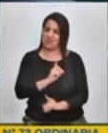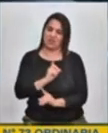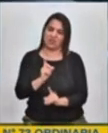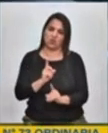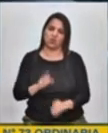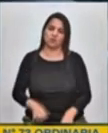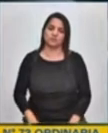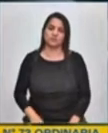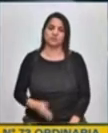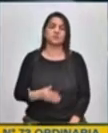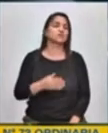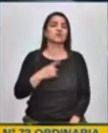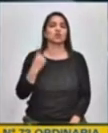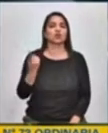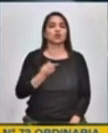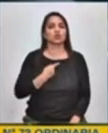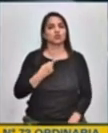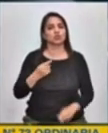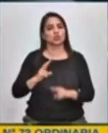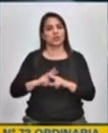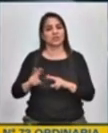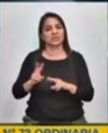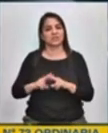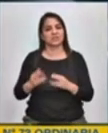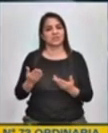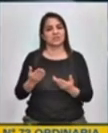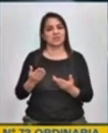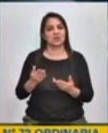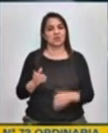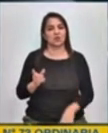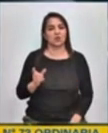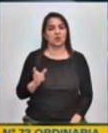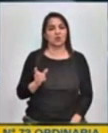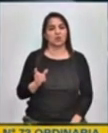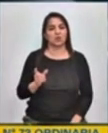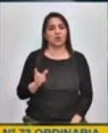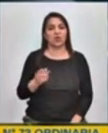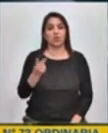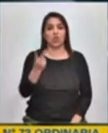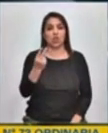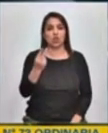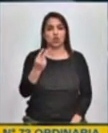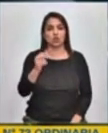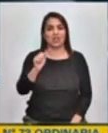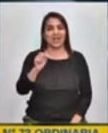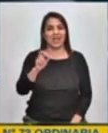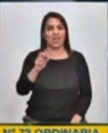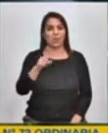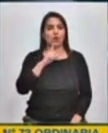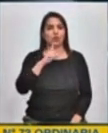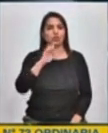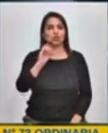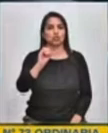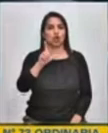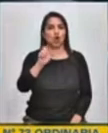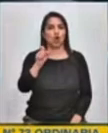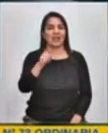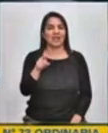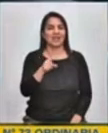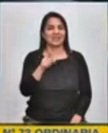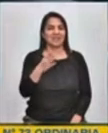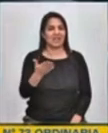creamos, y ustedes podrán recordarse, el concepto de los 12 apóstoles, que eran los médicos licenciosos. Y el